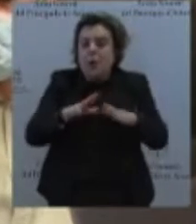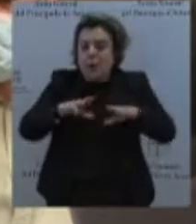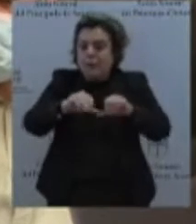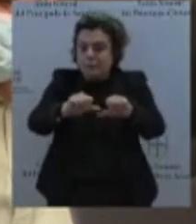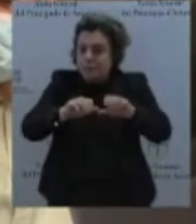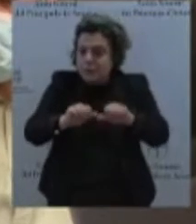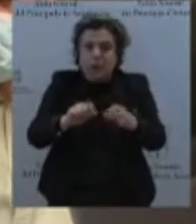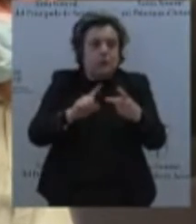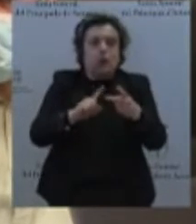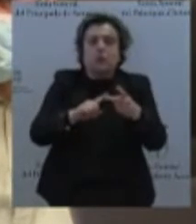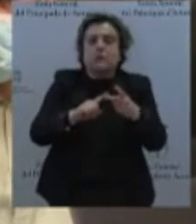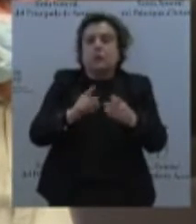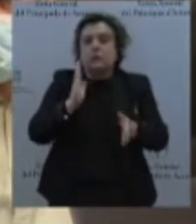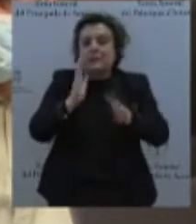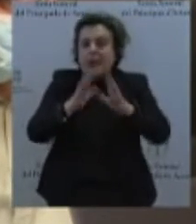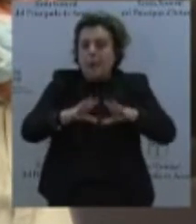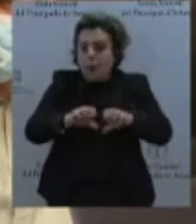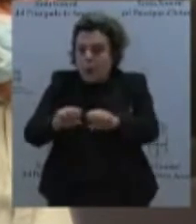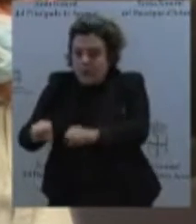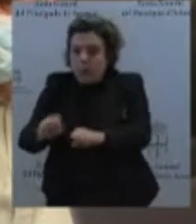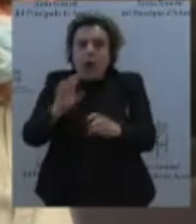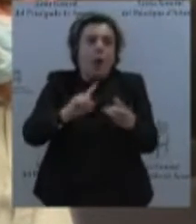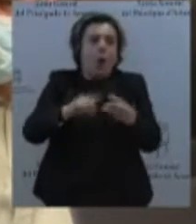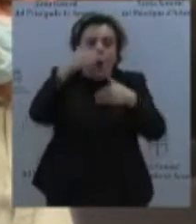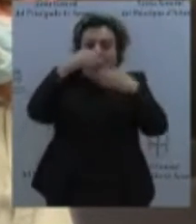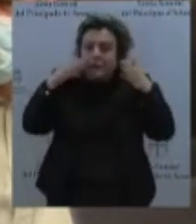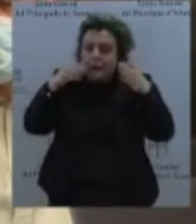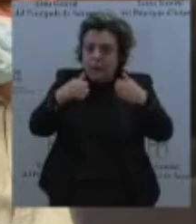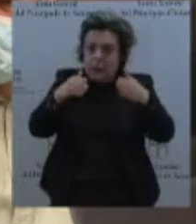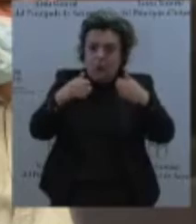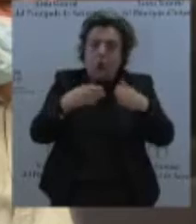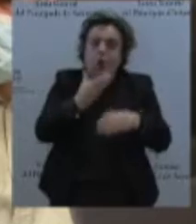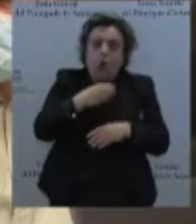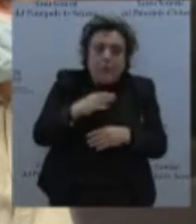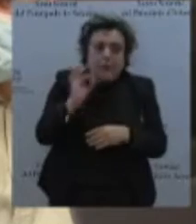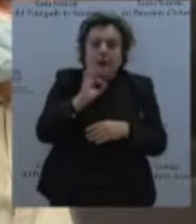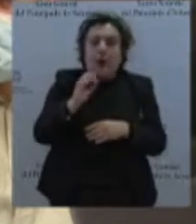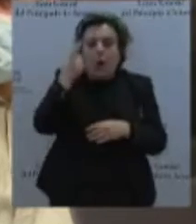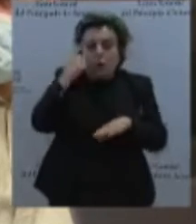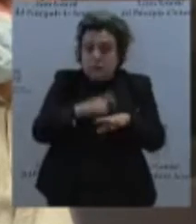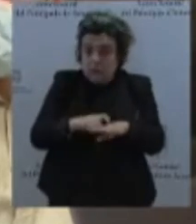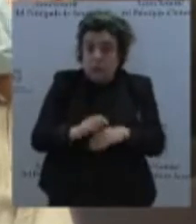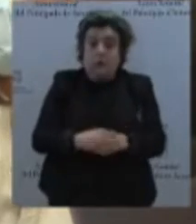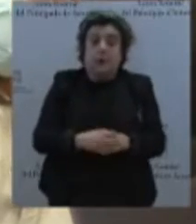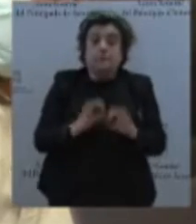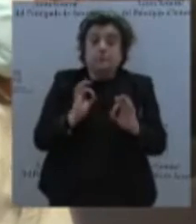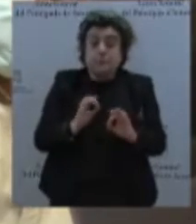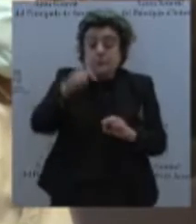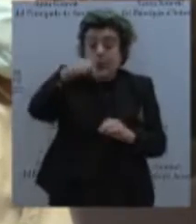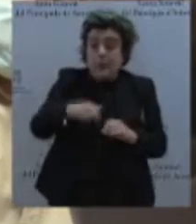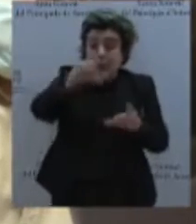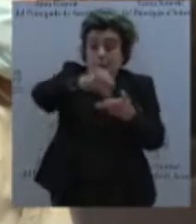atención neuropsicológica. El servicio de rehabilitación de Luca es el único dotado de recursos para realizar una acción intensiva